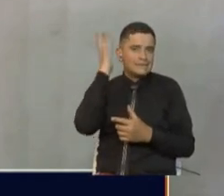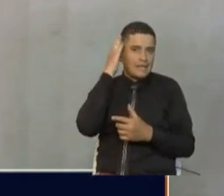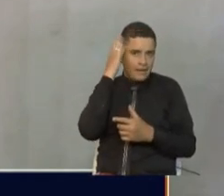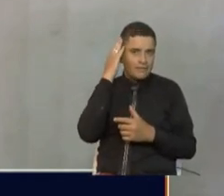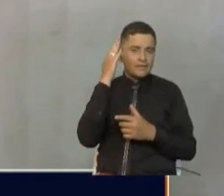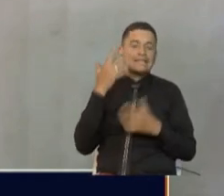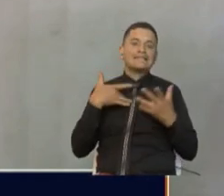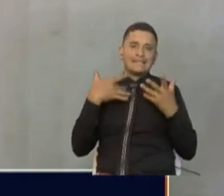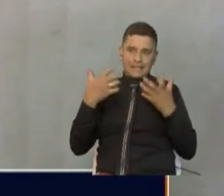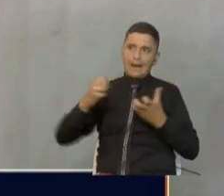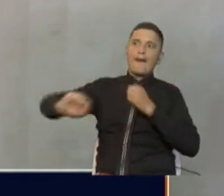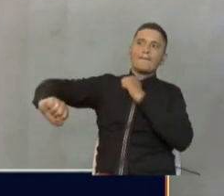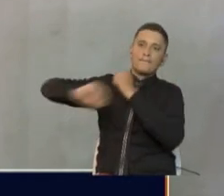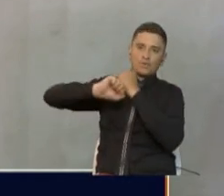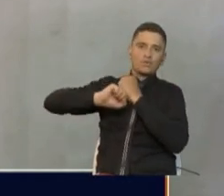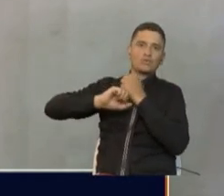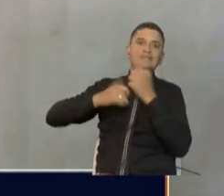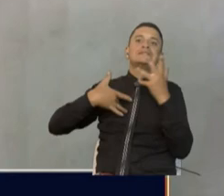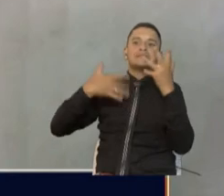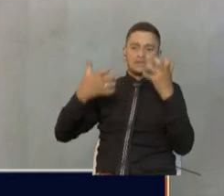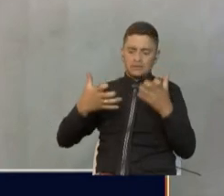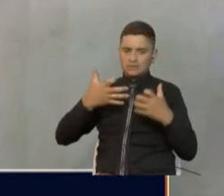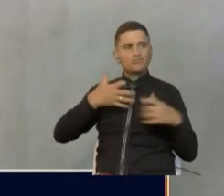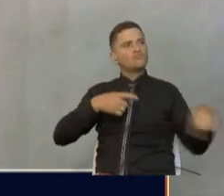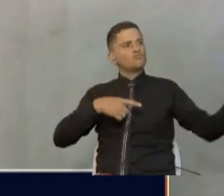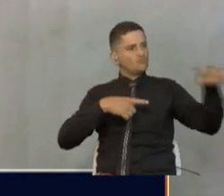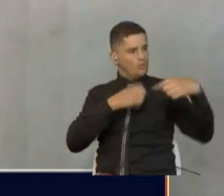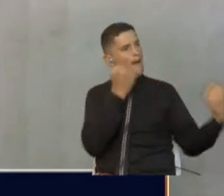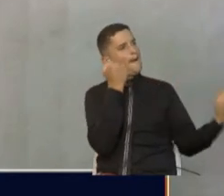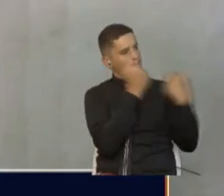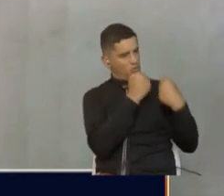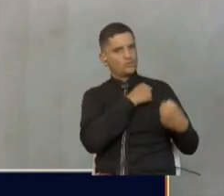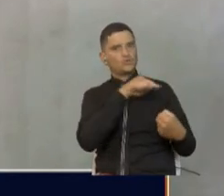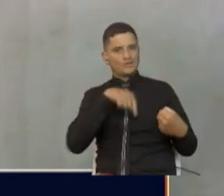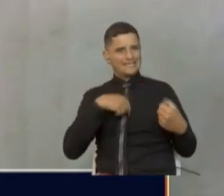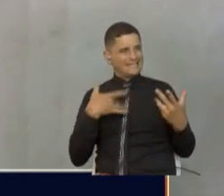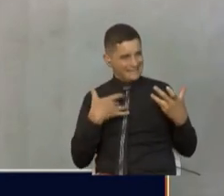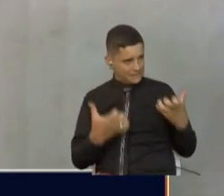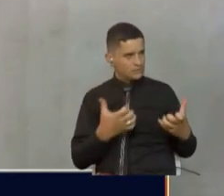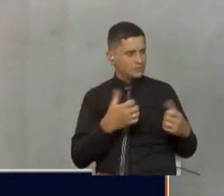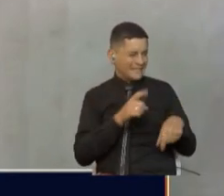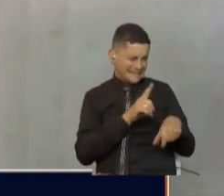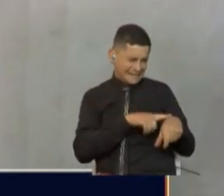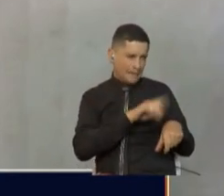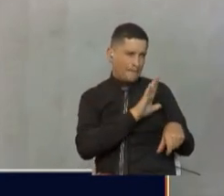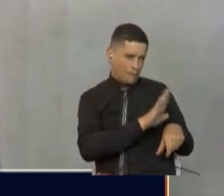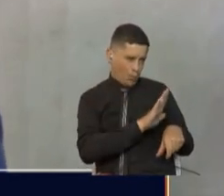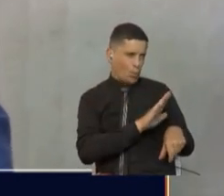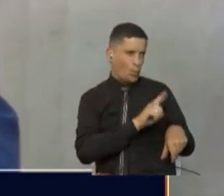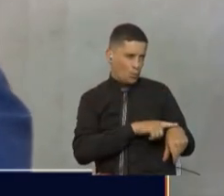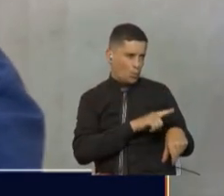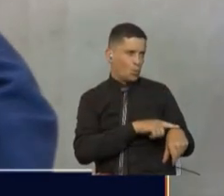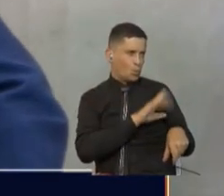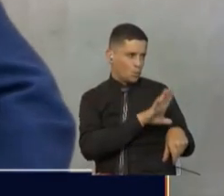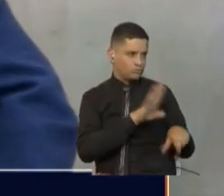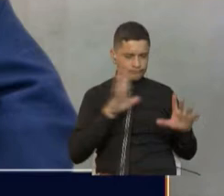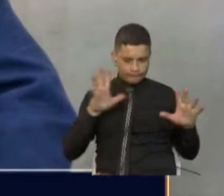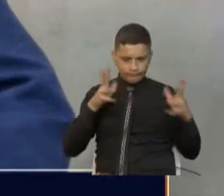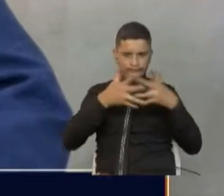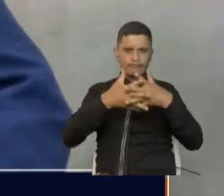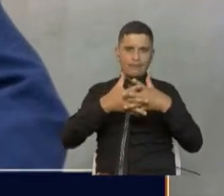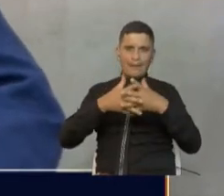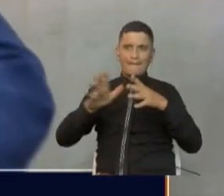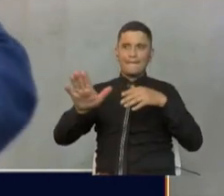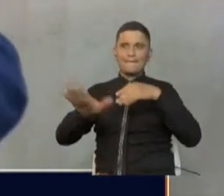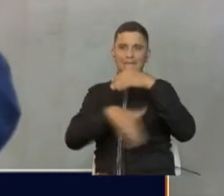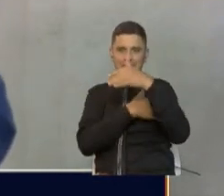queremos que nos respalden, queremos la credibilidad, denos un poco de tiempo, y de manera articulada con el